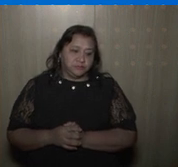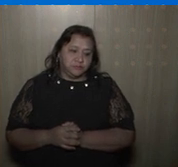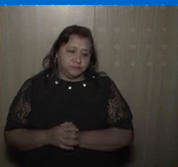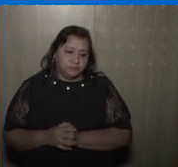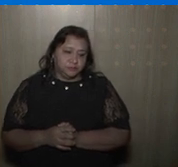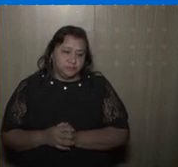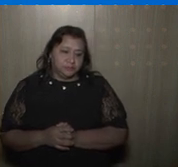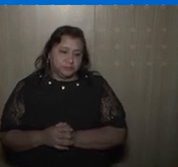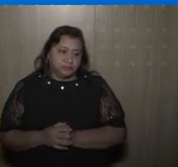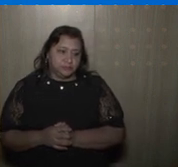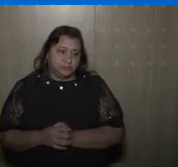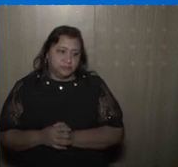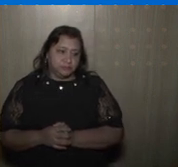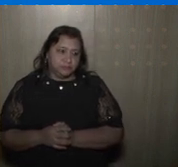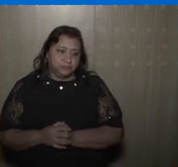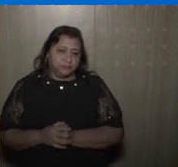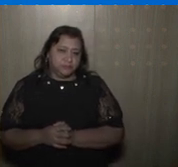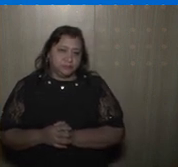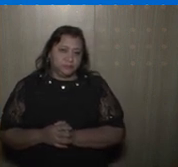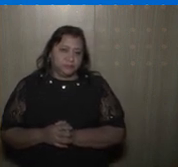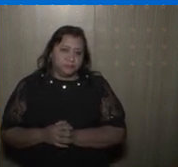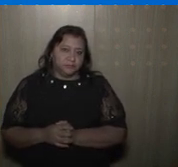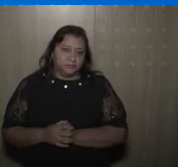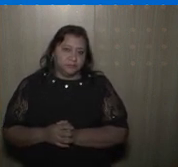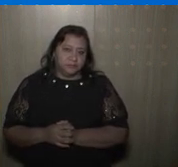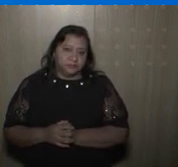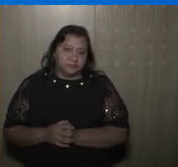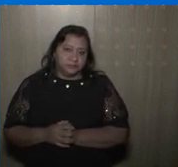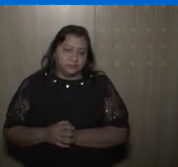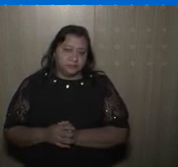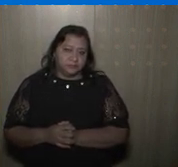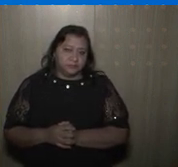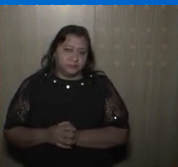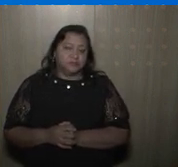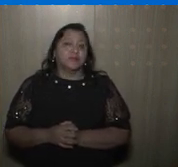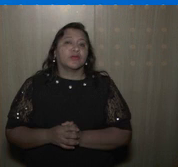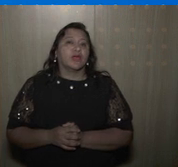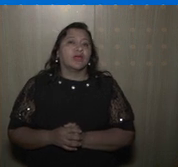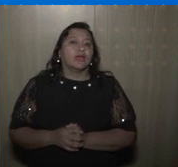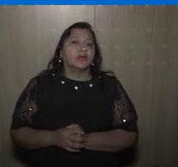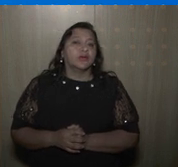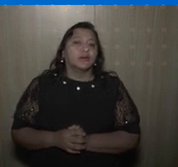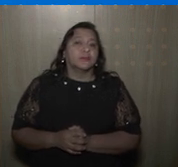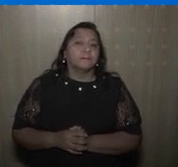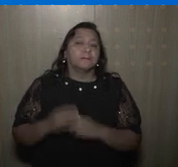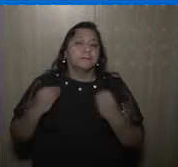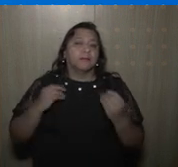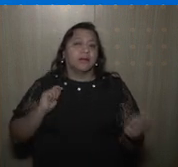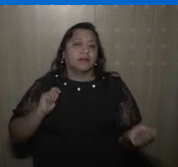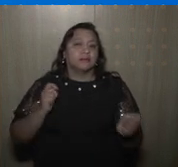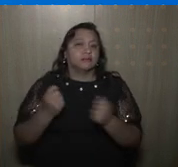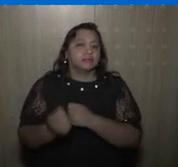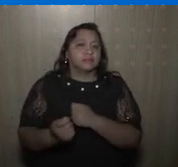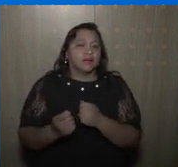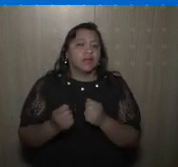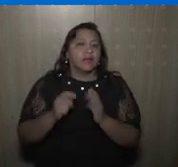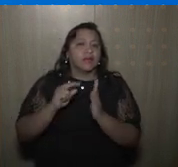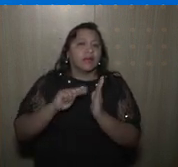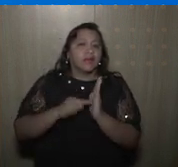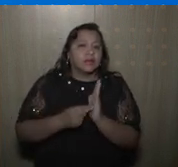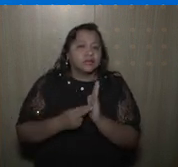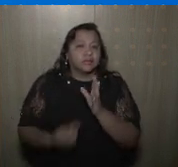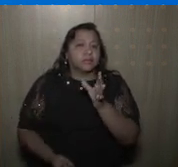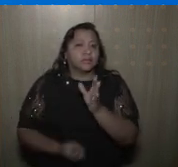Respecto al documento maestro y los anexos que soportan el cumplimiento de las condiciones de calidad para la renovación de registros calificados y programas